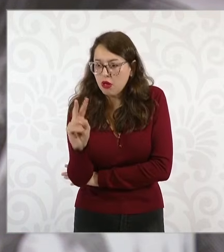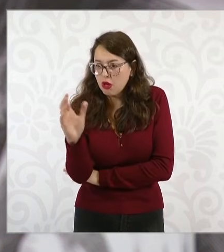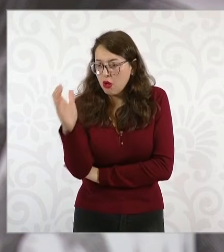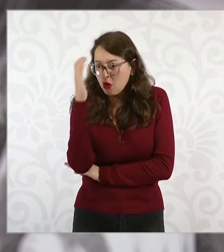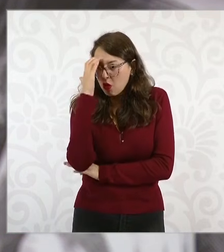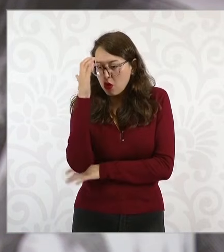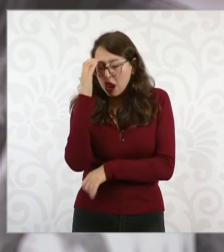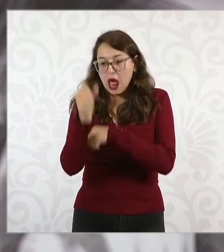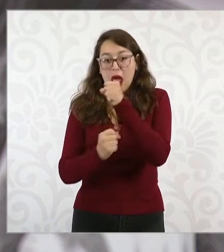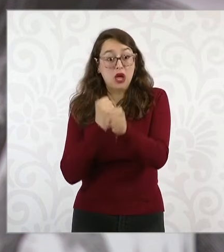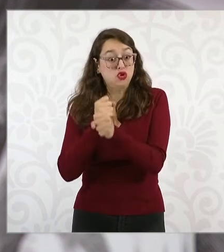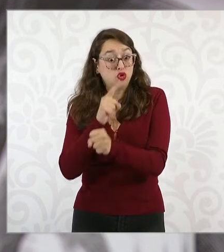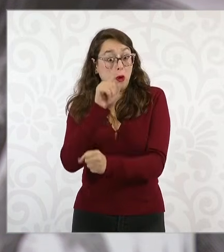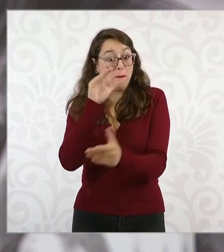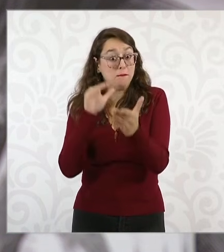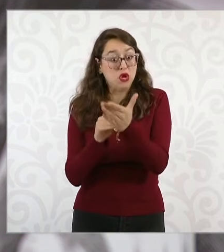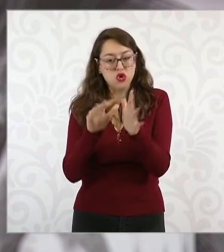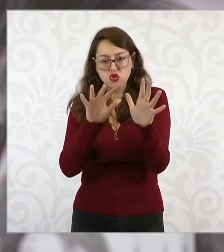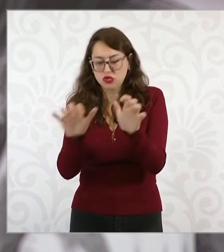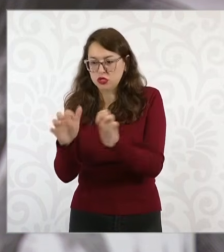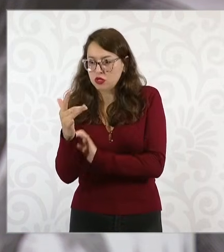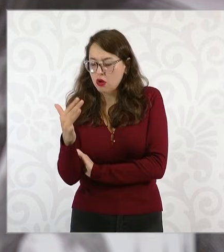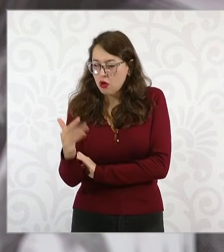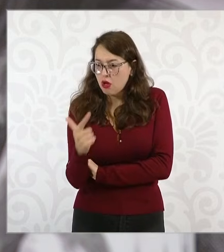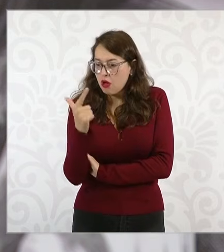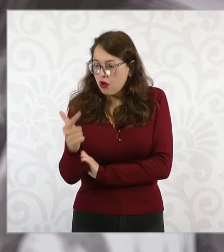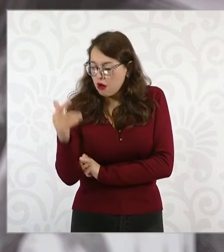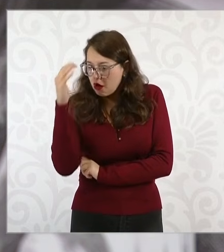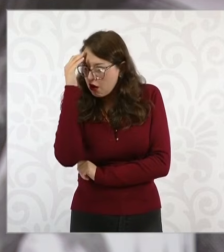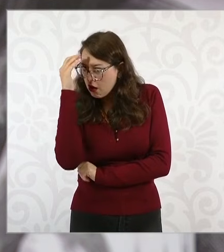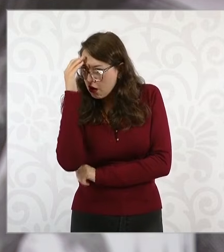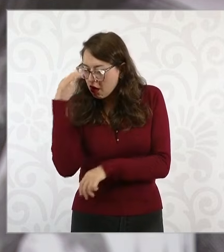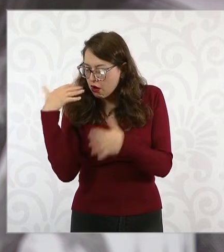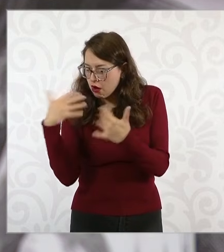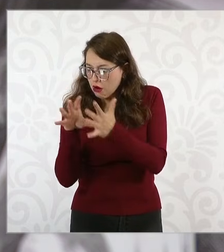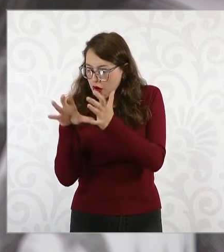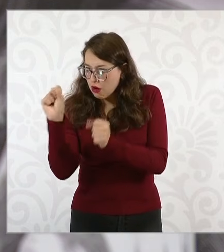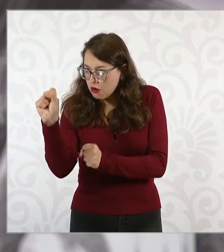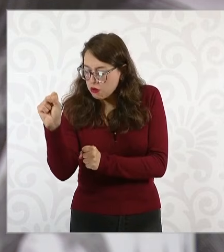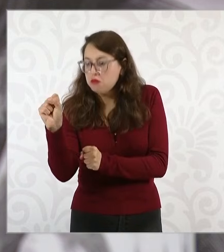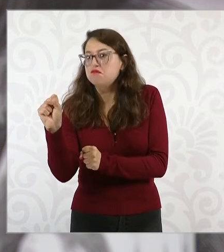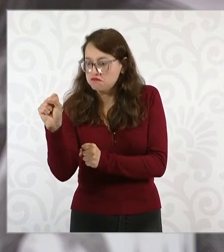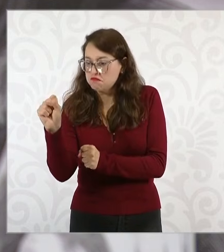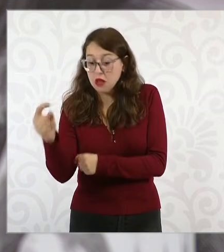de 1857 que llegó a nuestro país en